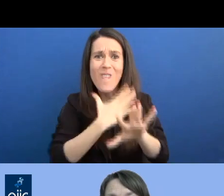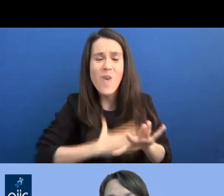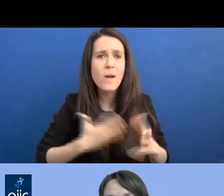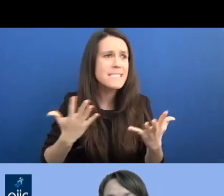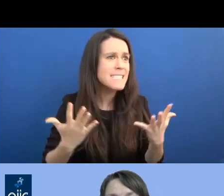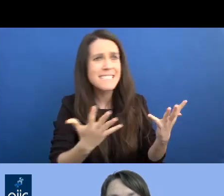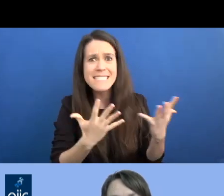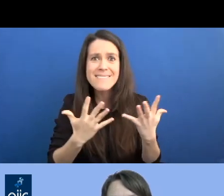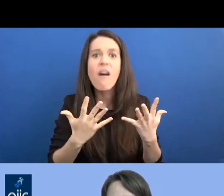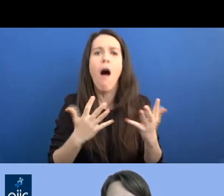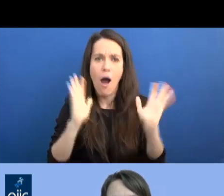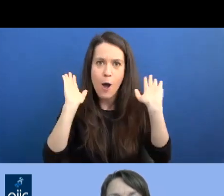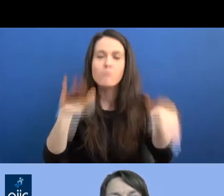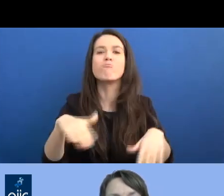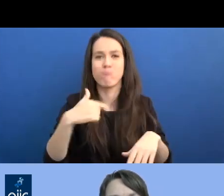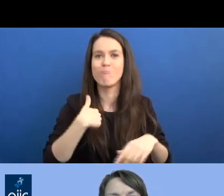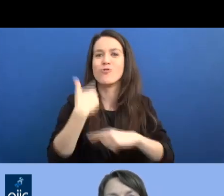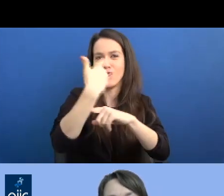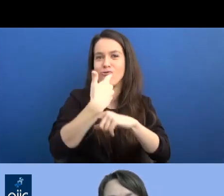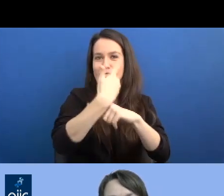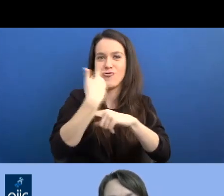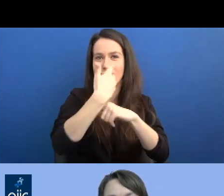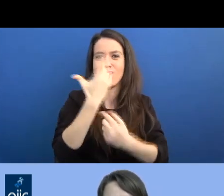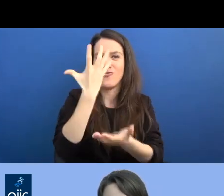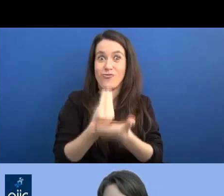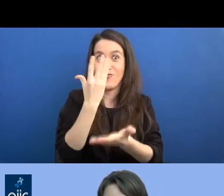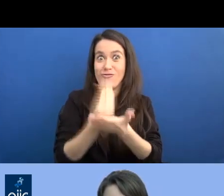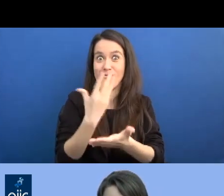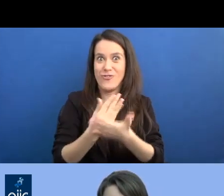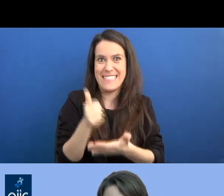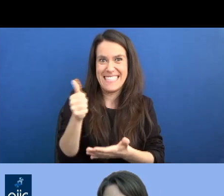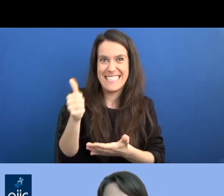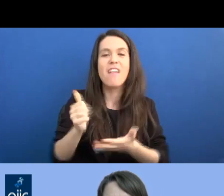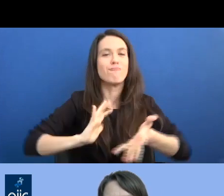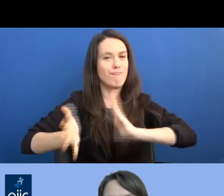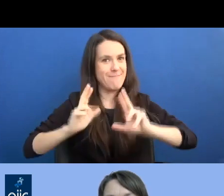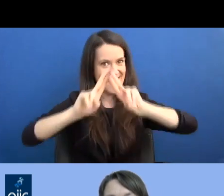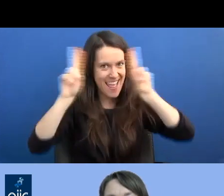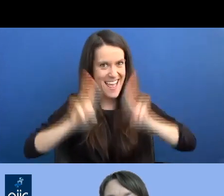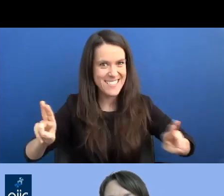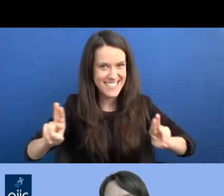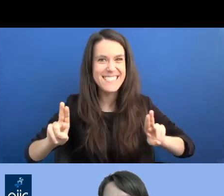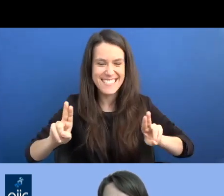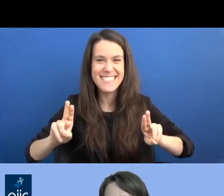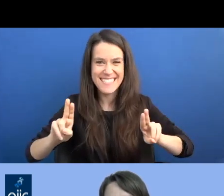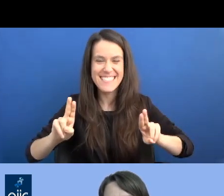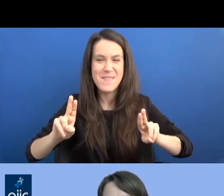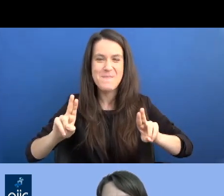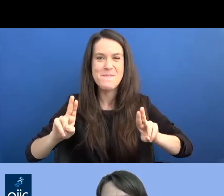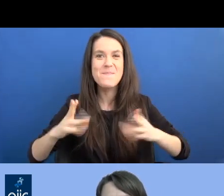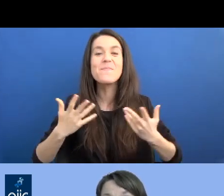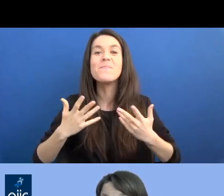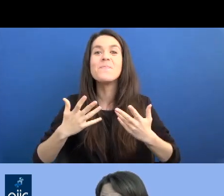hecho todo lo posible para compartir la información que preparó. Va a presentar en lengua de